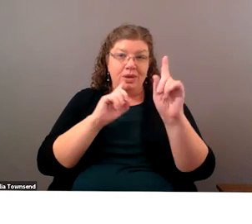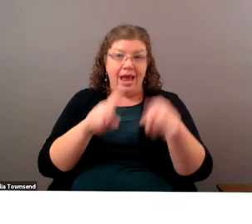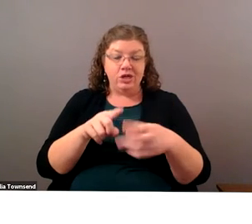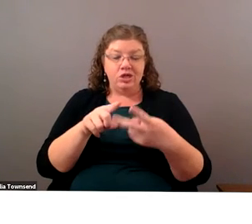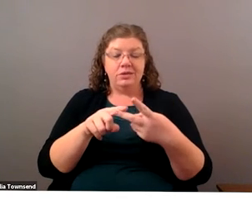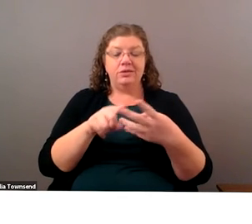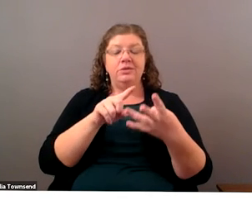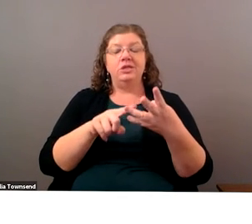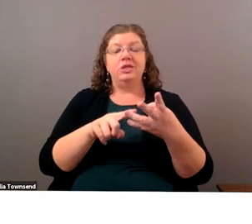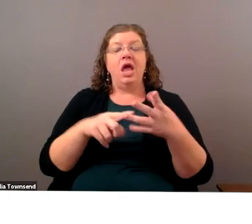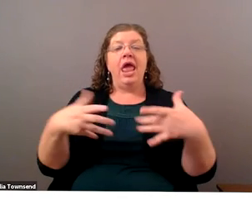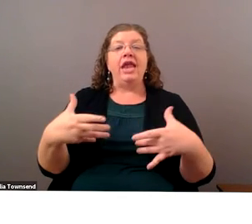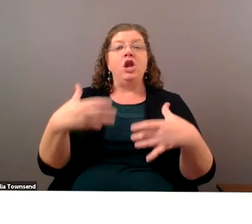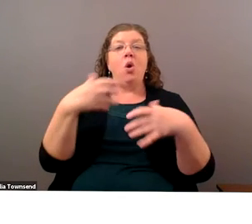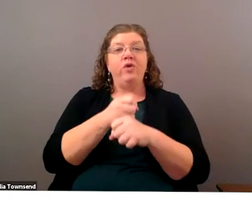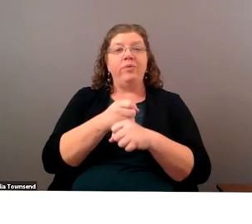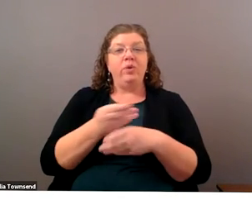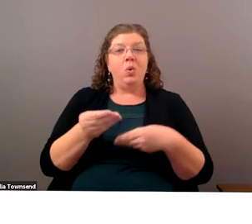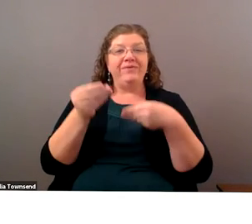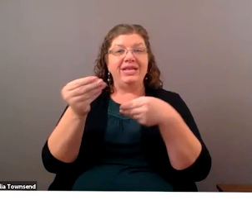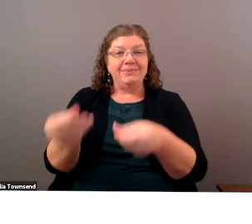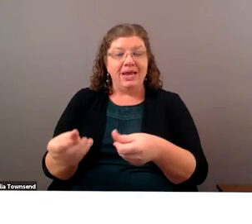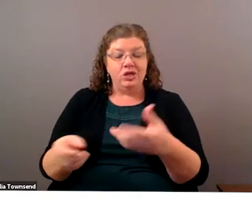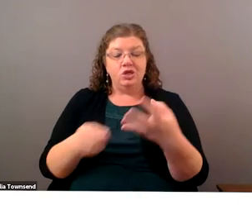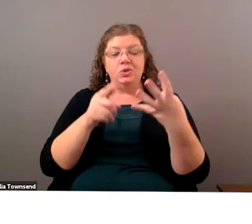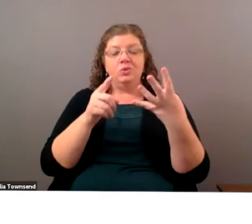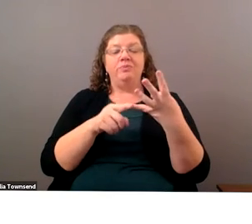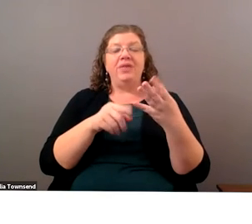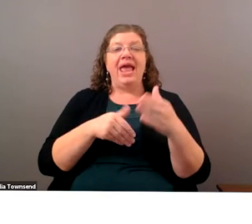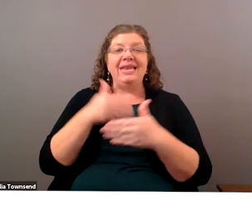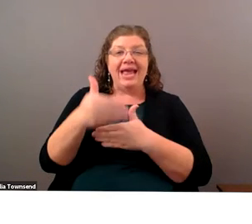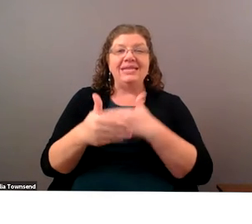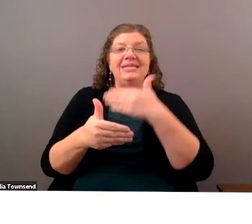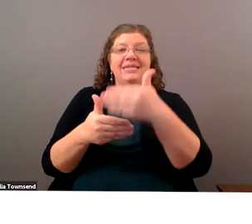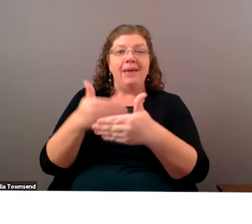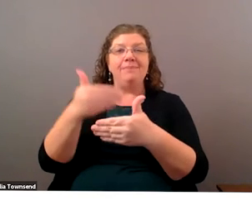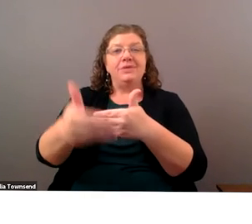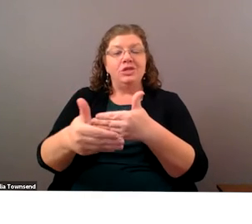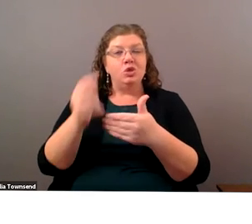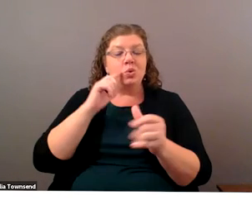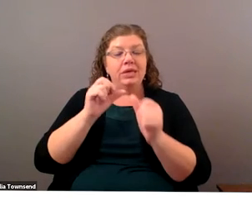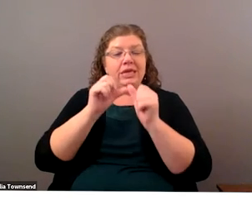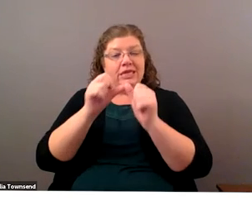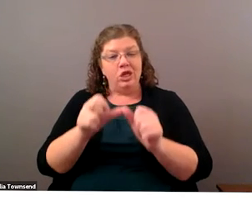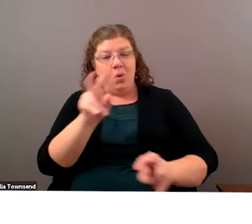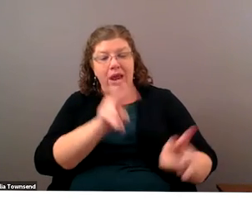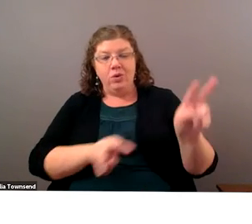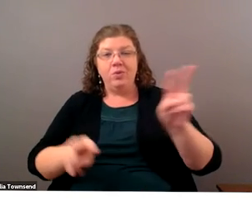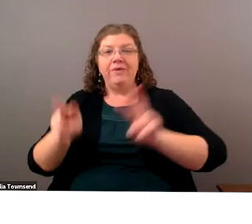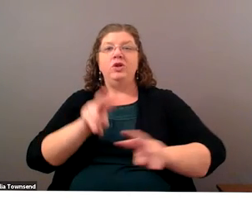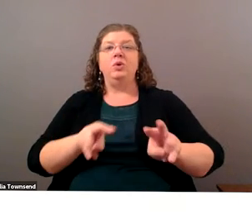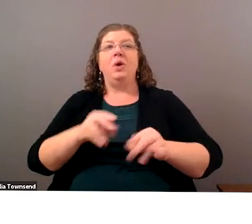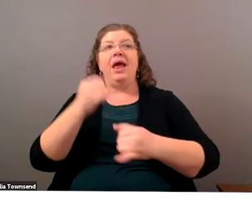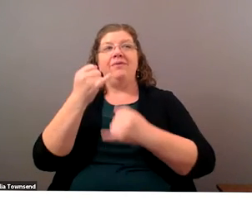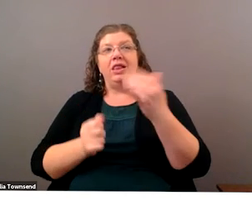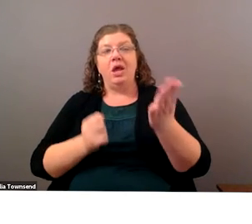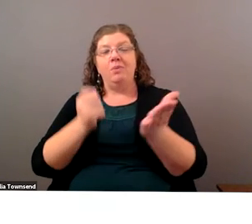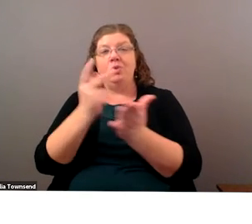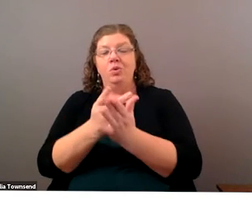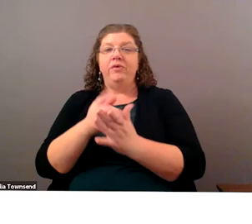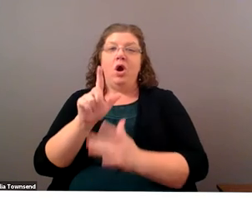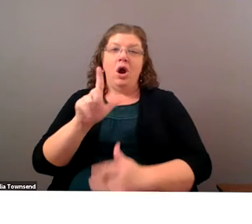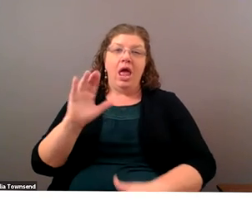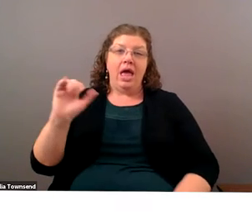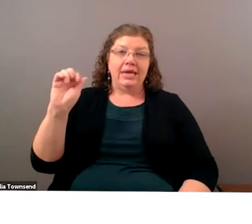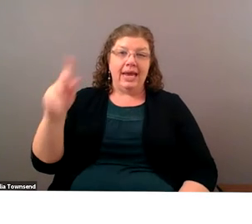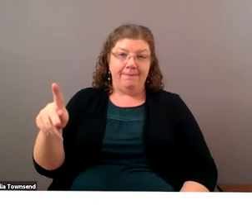de los gastos. Y obviamente los siguientes pasos para continuar repasando el contenido y finalmente aprobar el LCAP. Siguiente diapositiva,